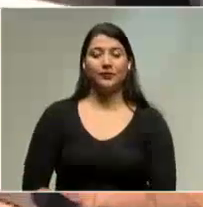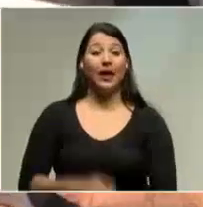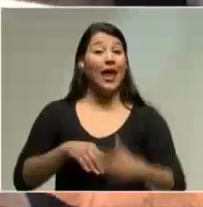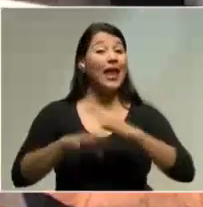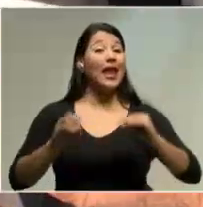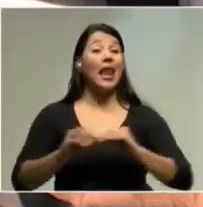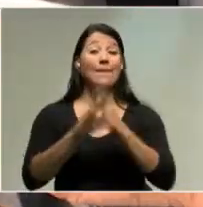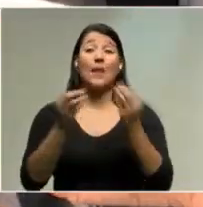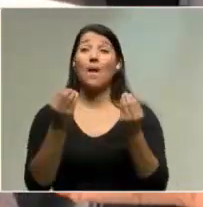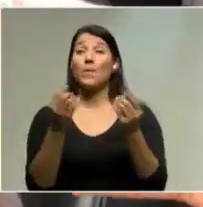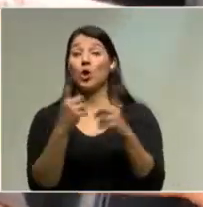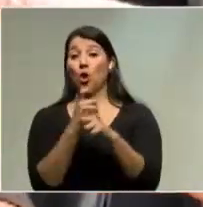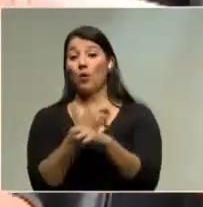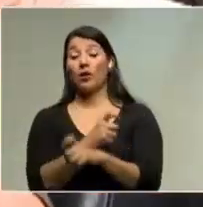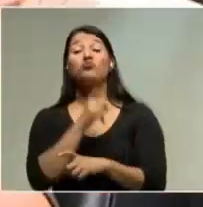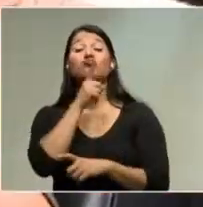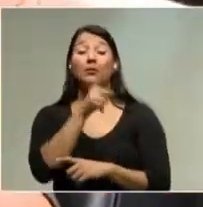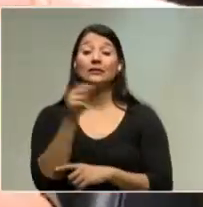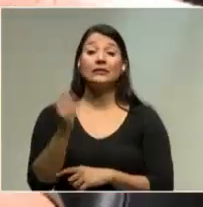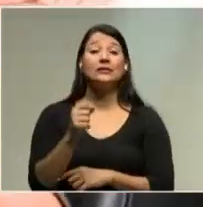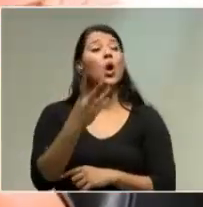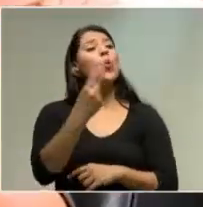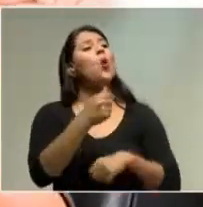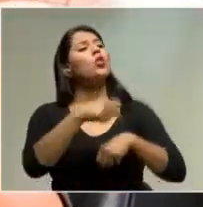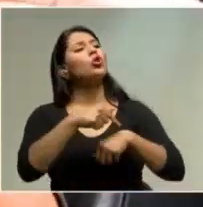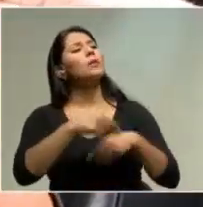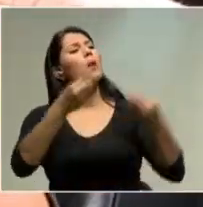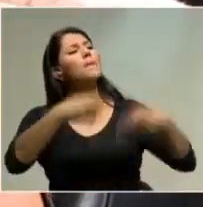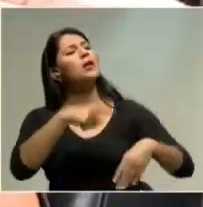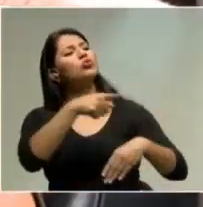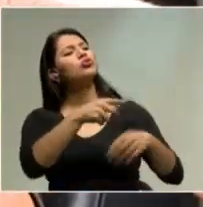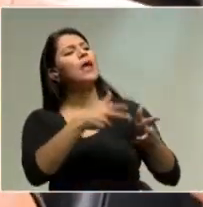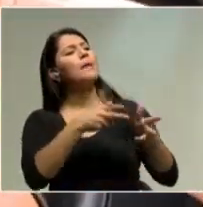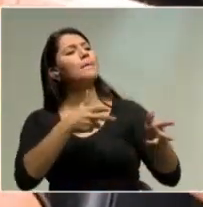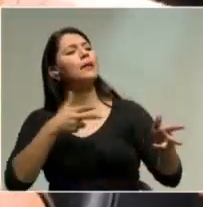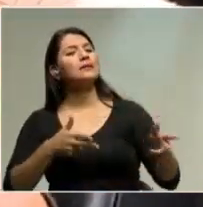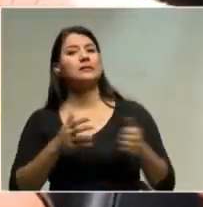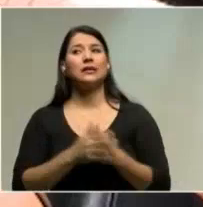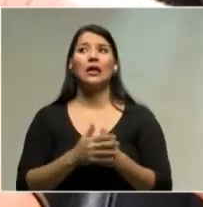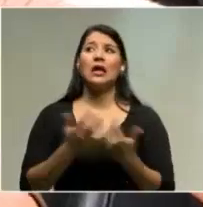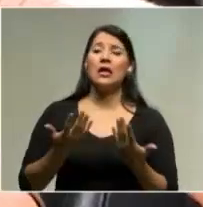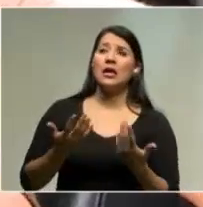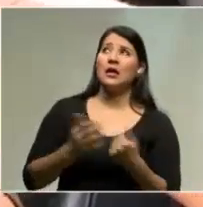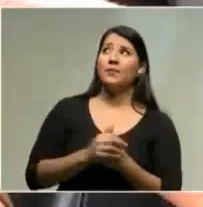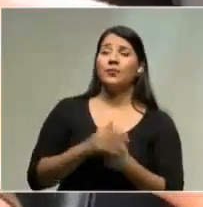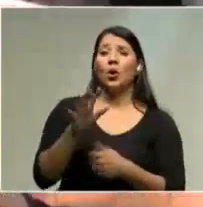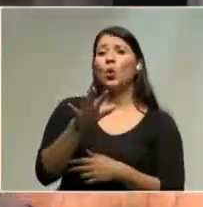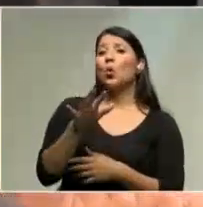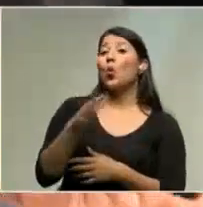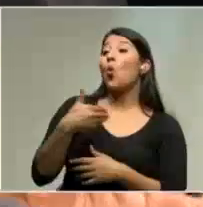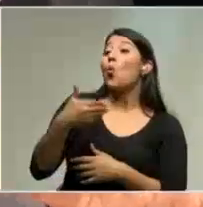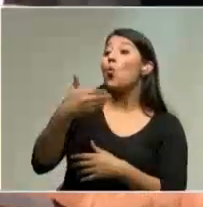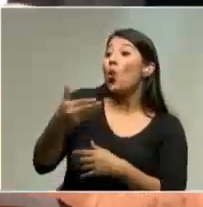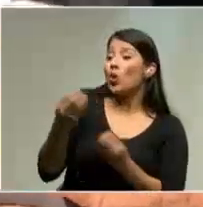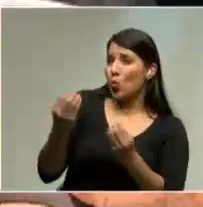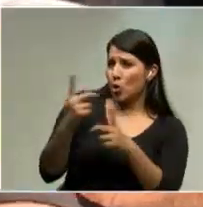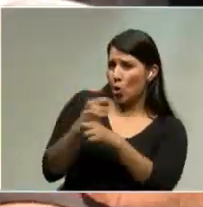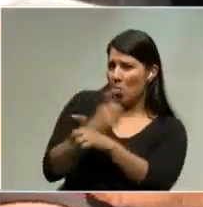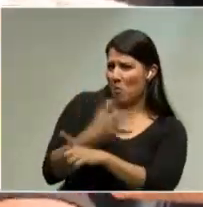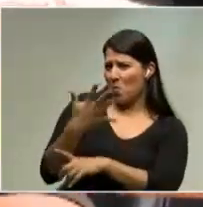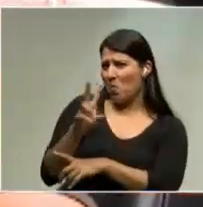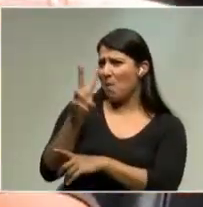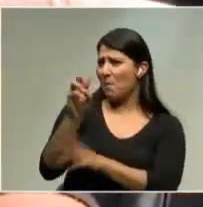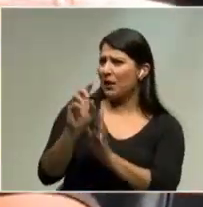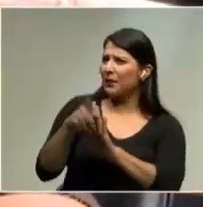mañana es muy complicada, la verdad que sí. ¿Cuánto tiempo pierde usted en las presas? Bueno, alrededor, cuando está muy complicado, alrededor de